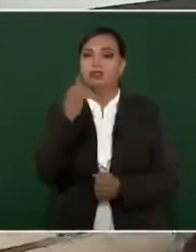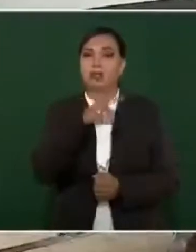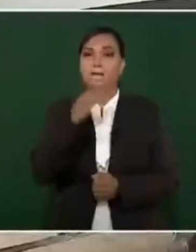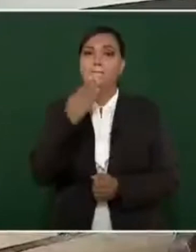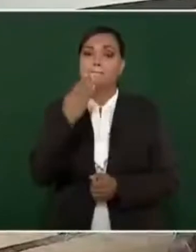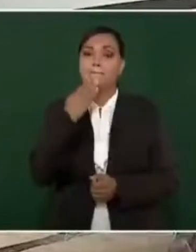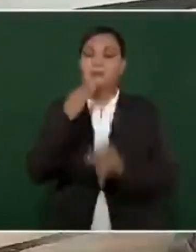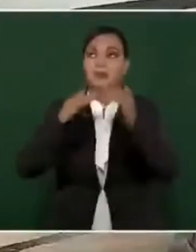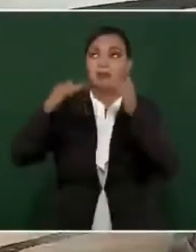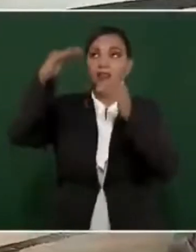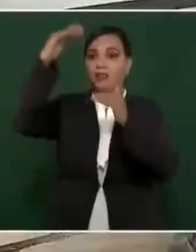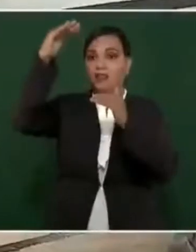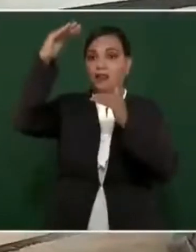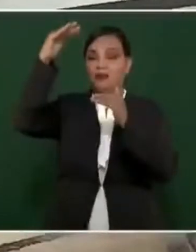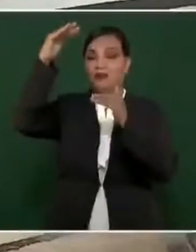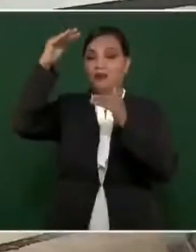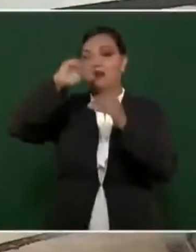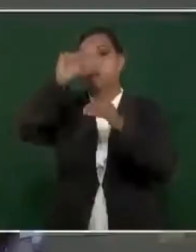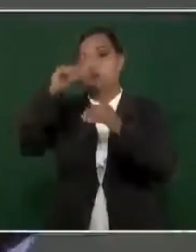llueve fuerte arriba, gotea abajo.